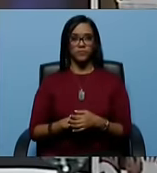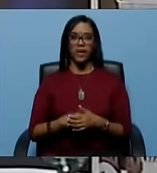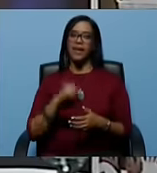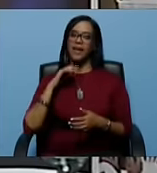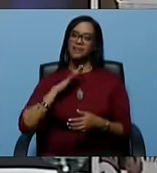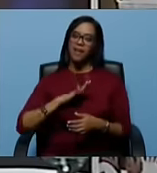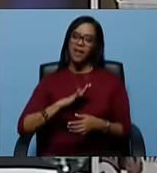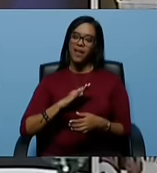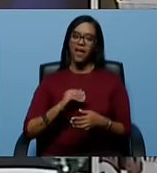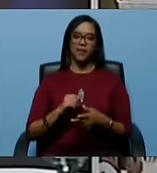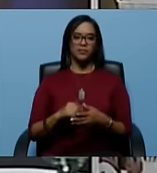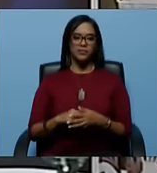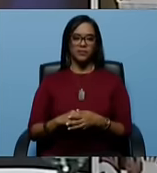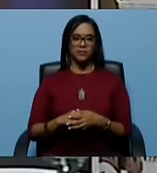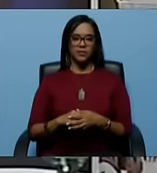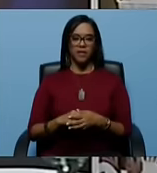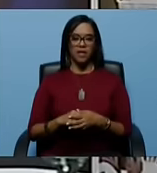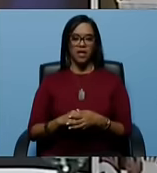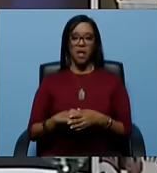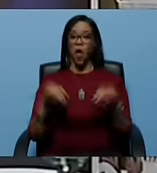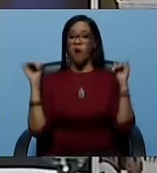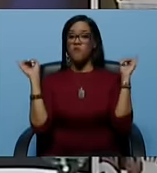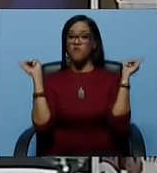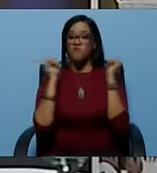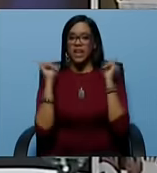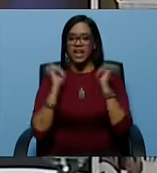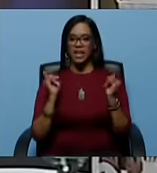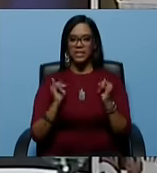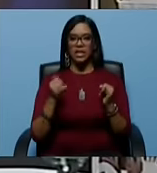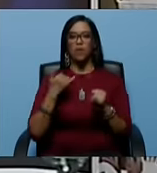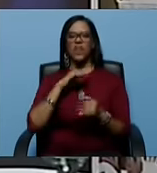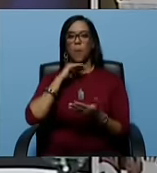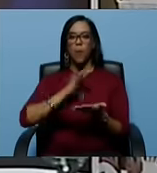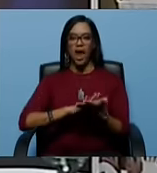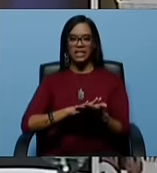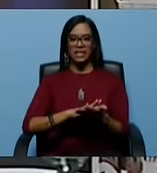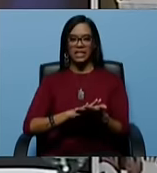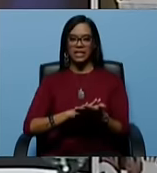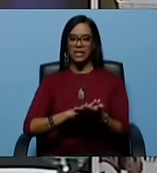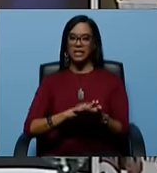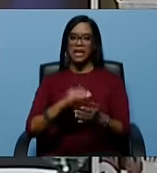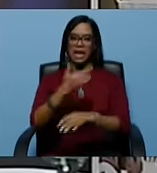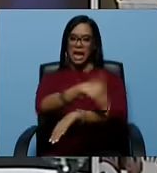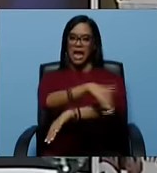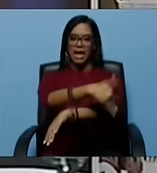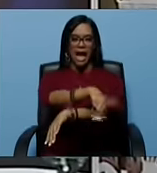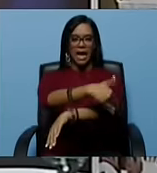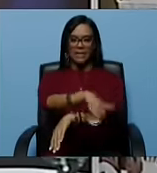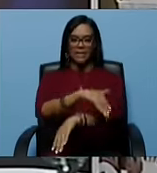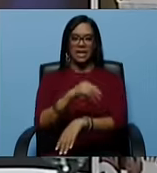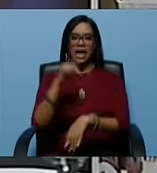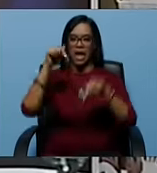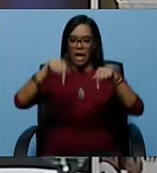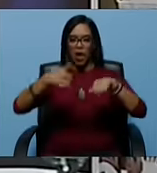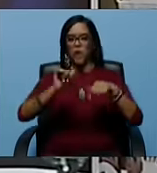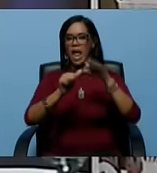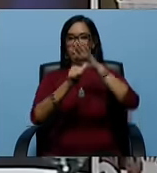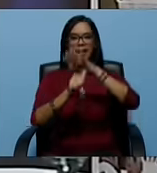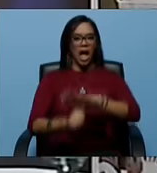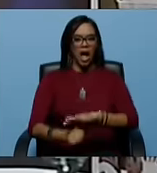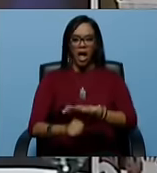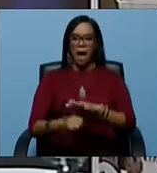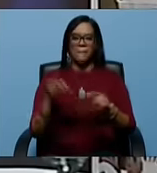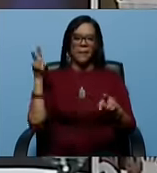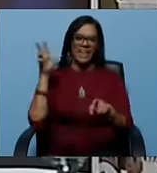Estarían, bueno, felices de que hubiese muertos en las calles, que aquí hubiese represión, que persecuciones. No,